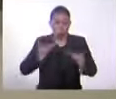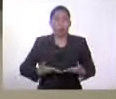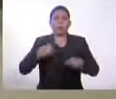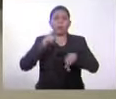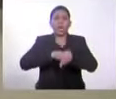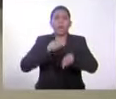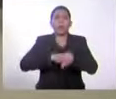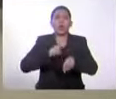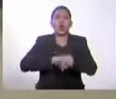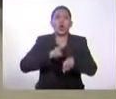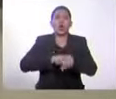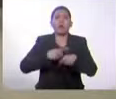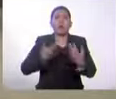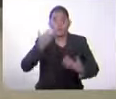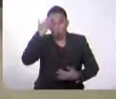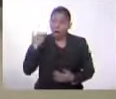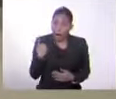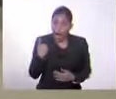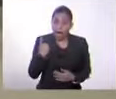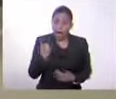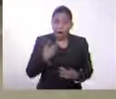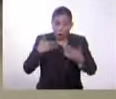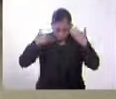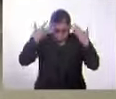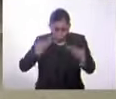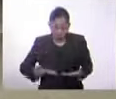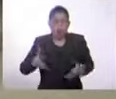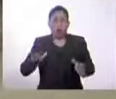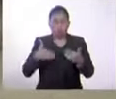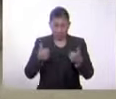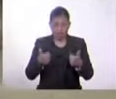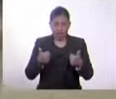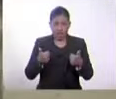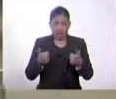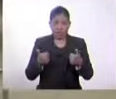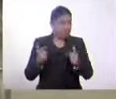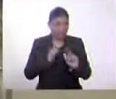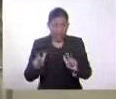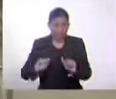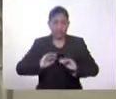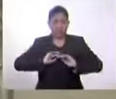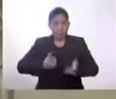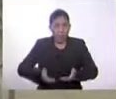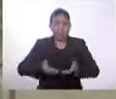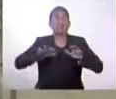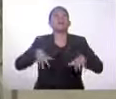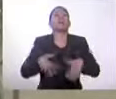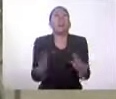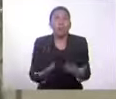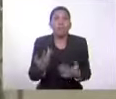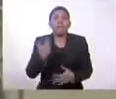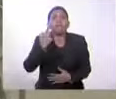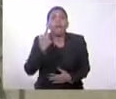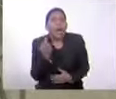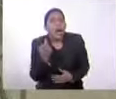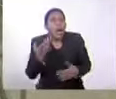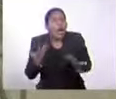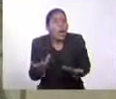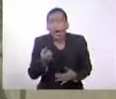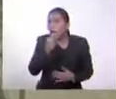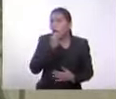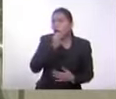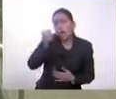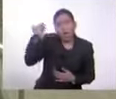cuerpo de una joven, ¿verdad? Entonces, en este sentido, necesitamos nosotros una educación sexual y